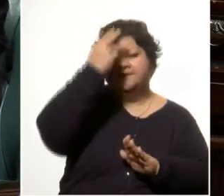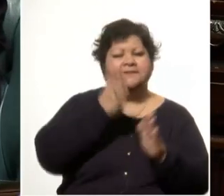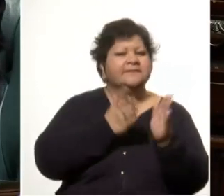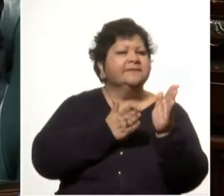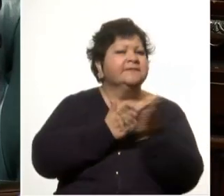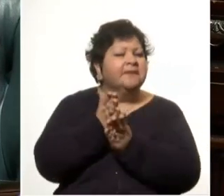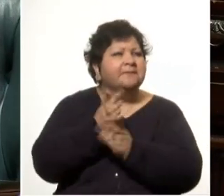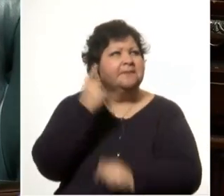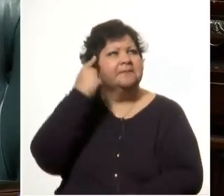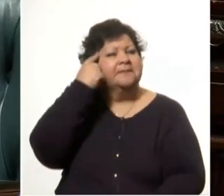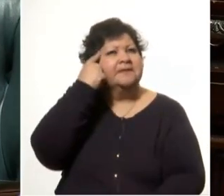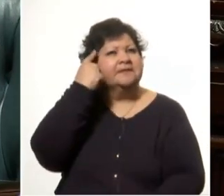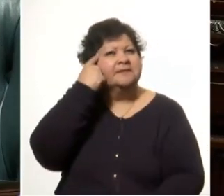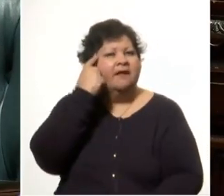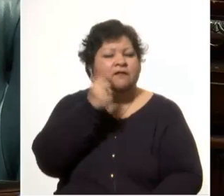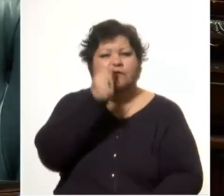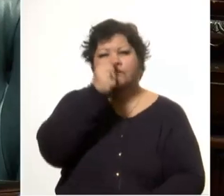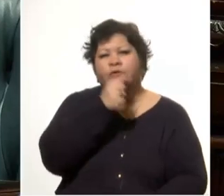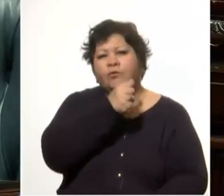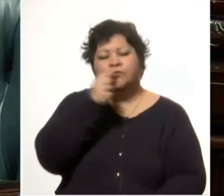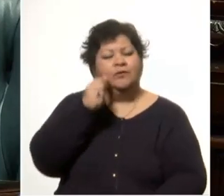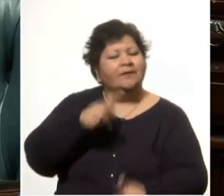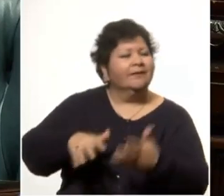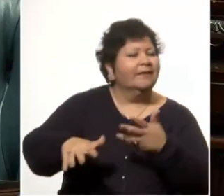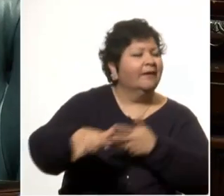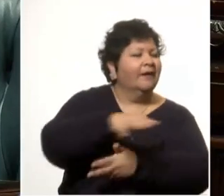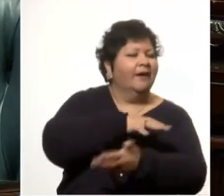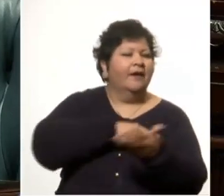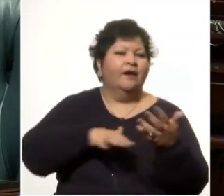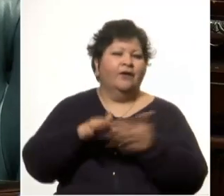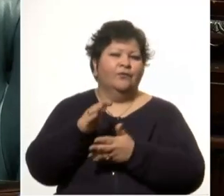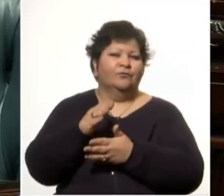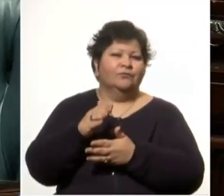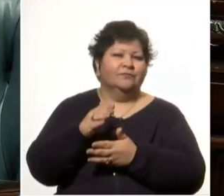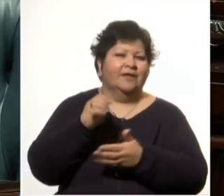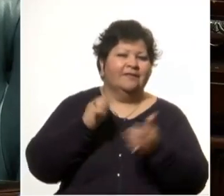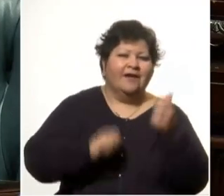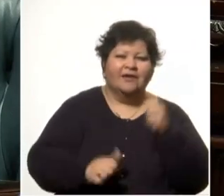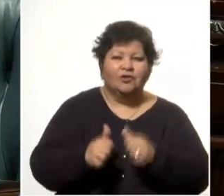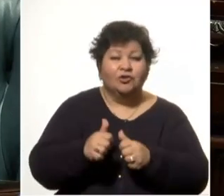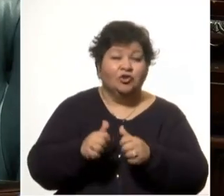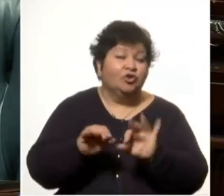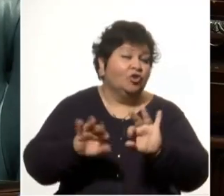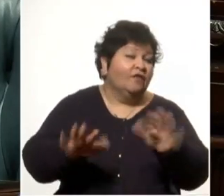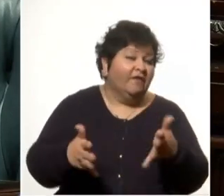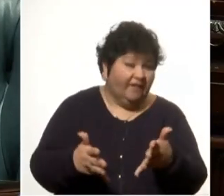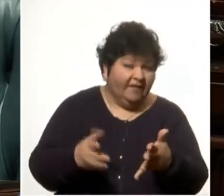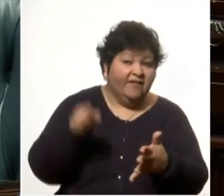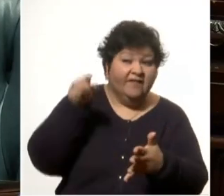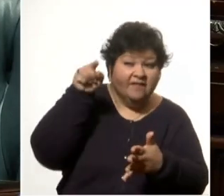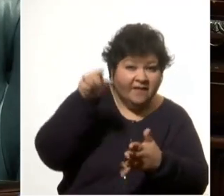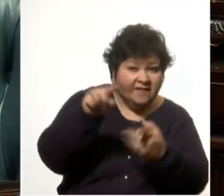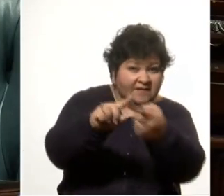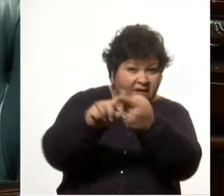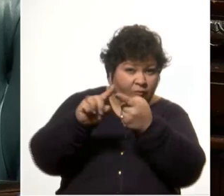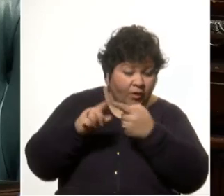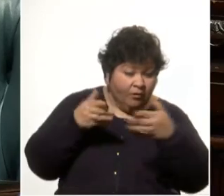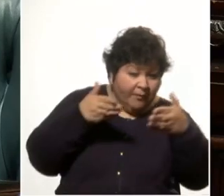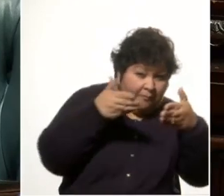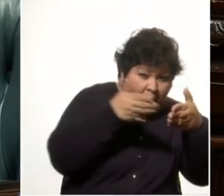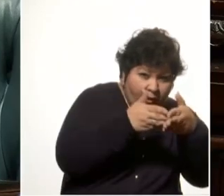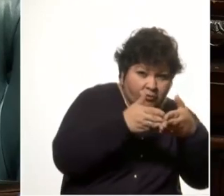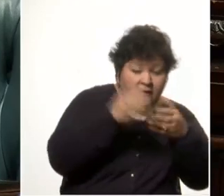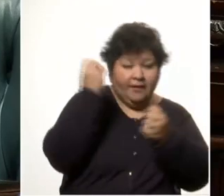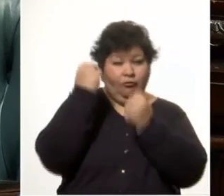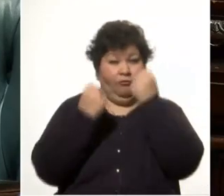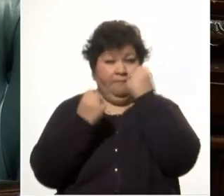puesta en solucionar el caos y el daño que este acuerdo causará en el puerto, en la economía del